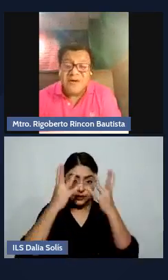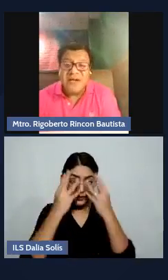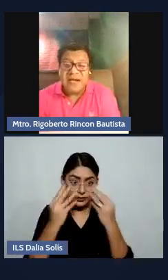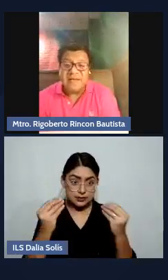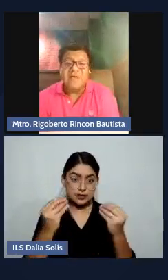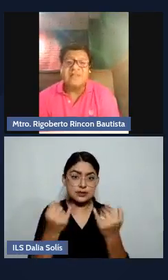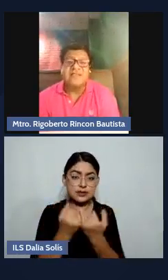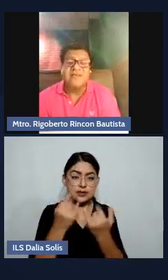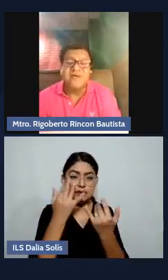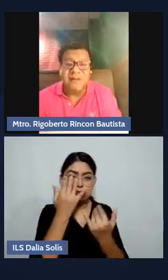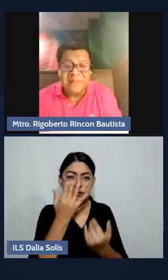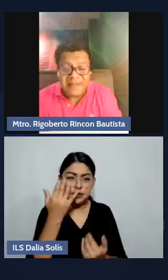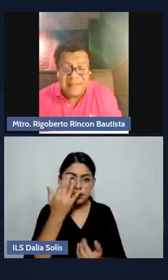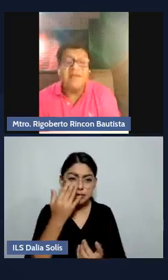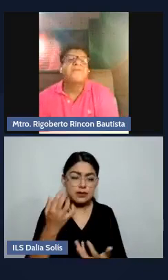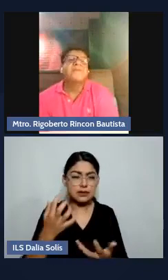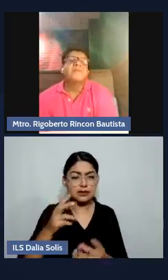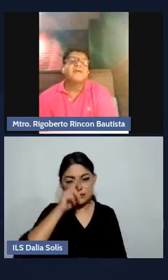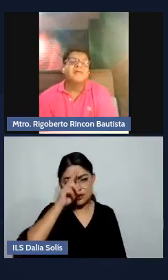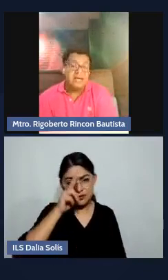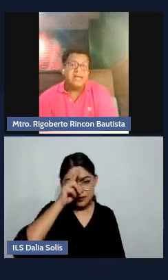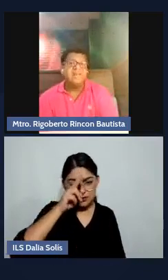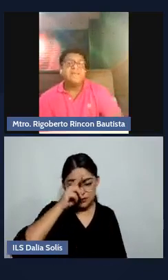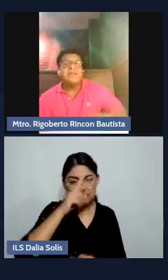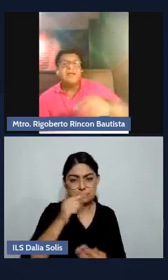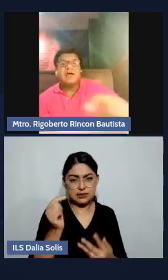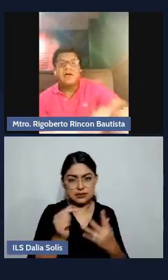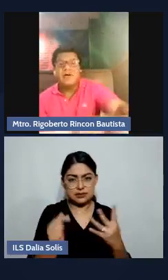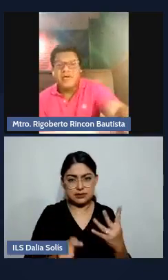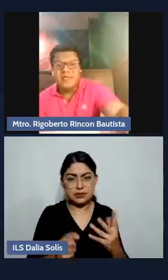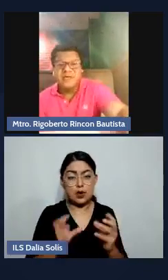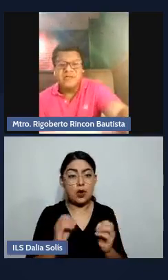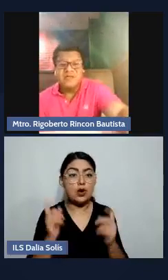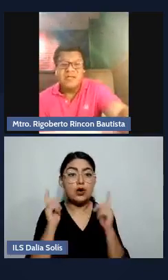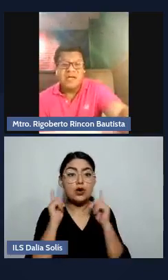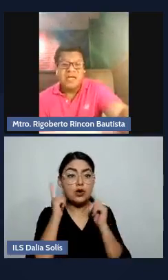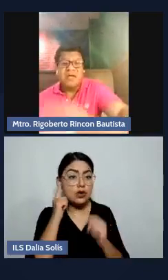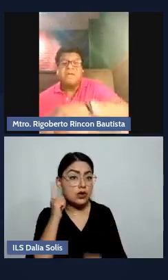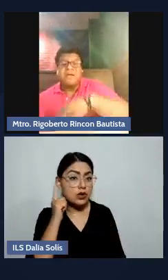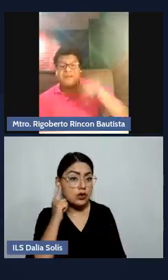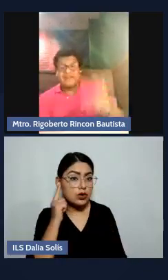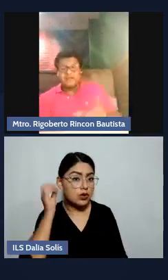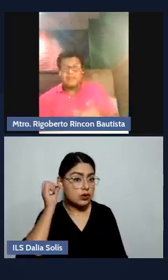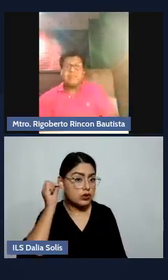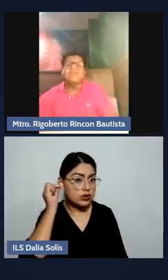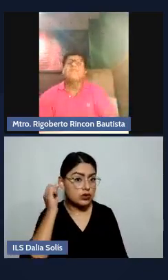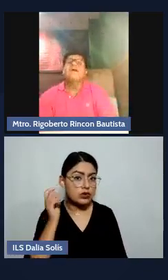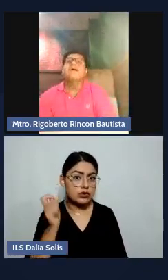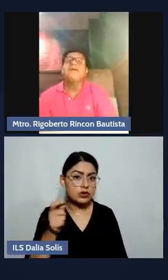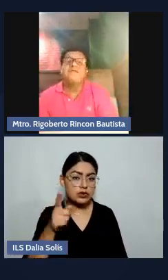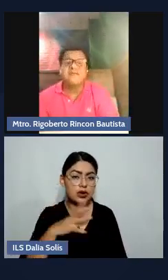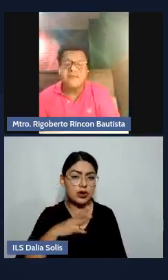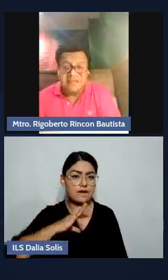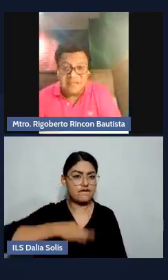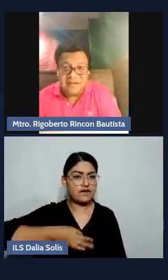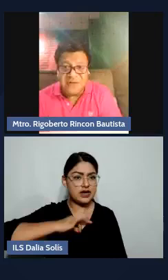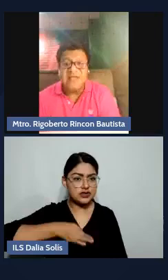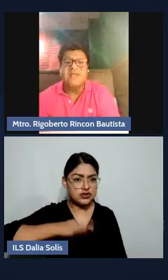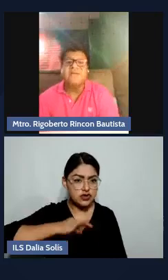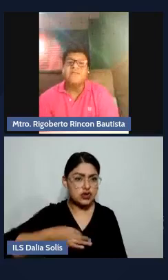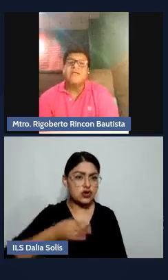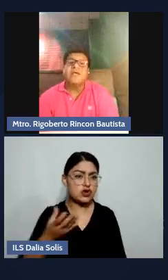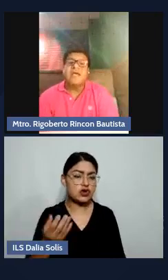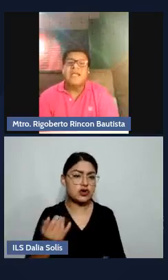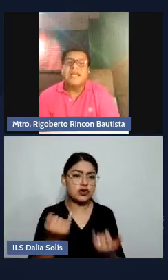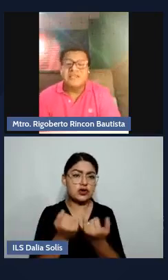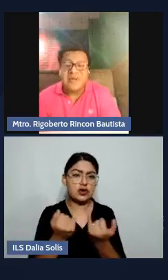y parpadeo, ¿ya? Oídos, pérdida auditiva, infecciones en el oído, en el caso de